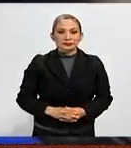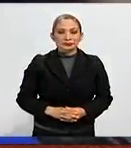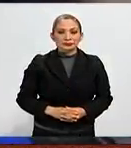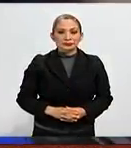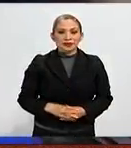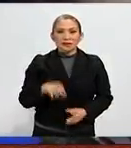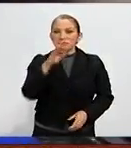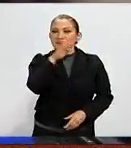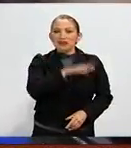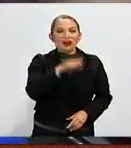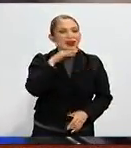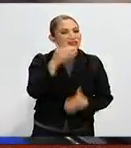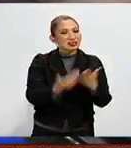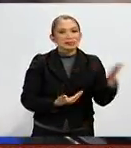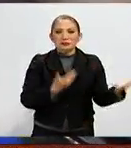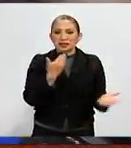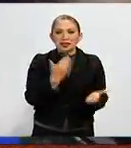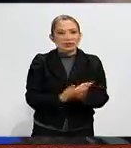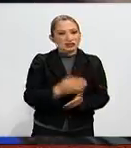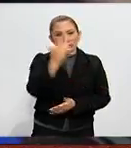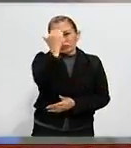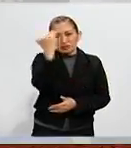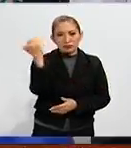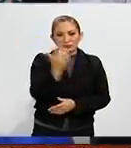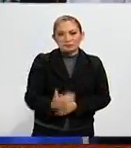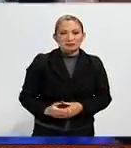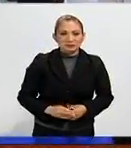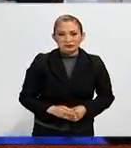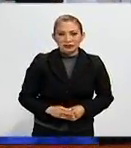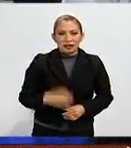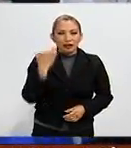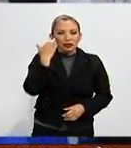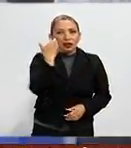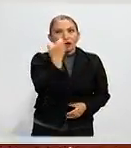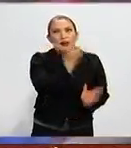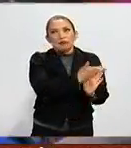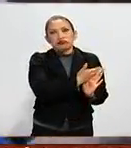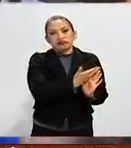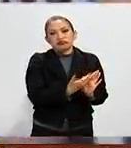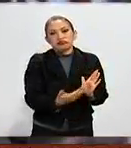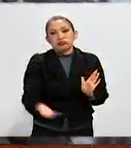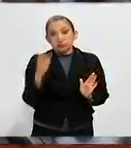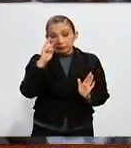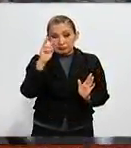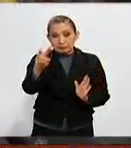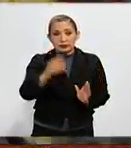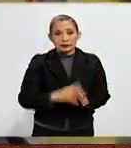Ay, muy mal, pésimo el servicio, pésimo de verdad. Se tarda mucho. Vea,